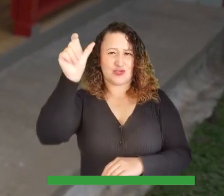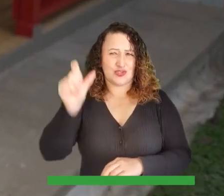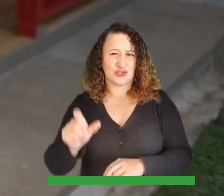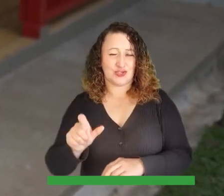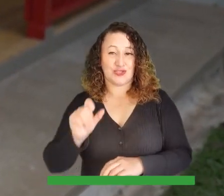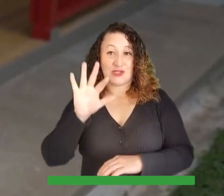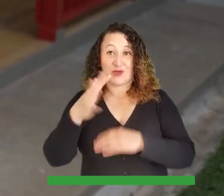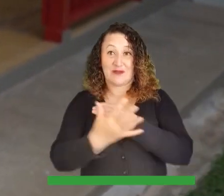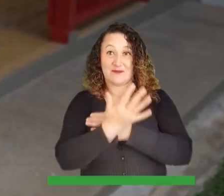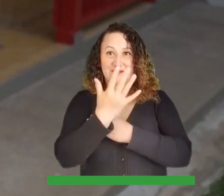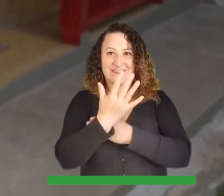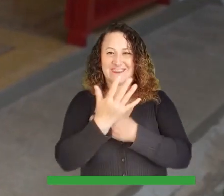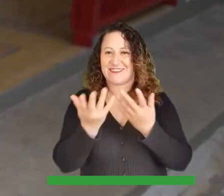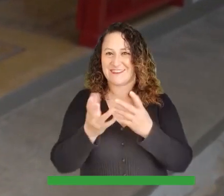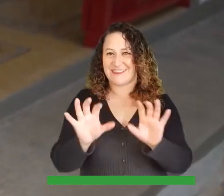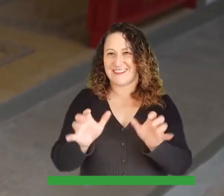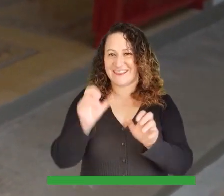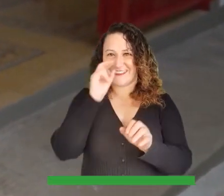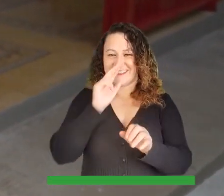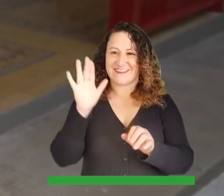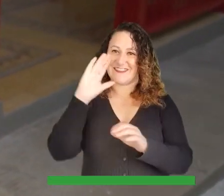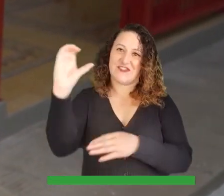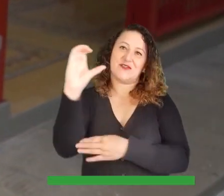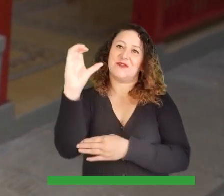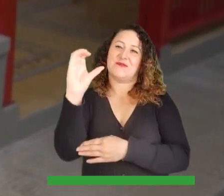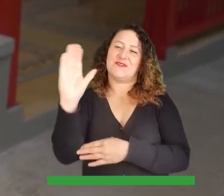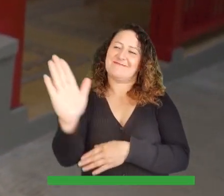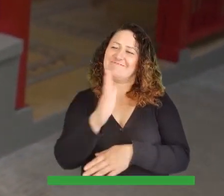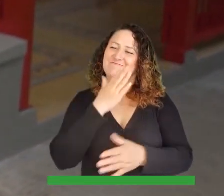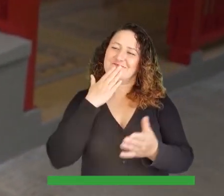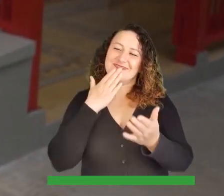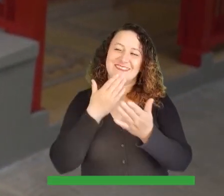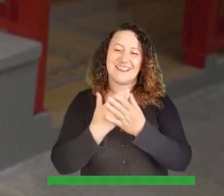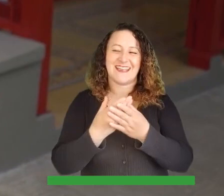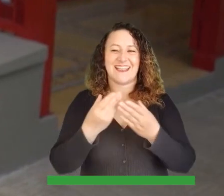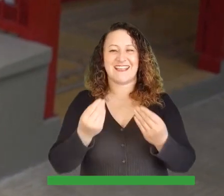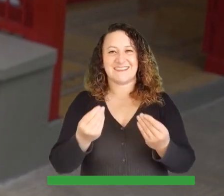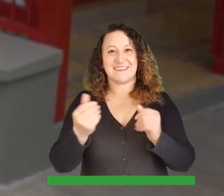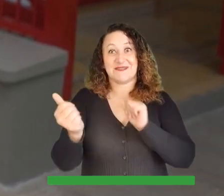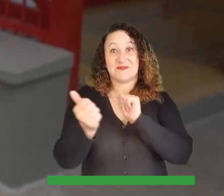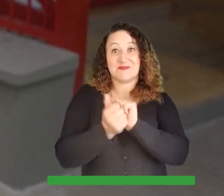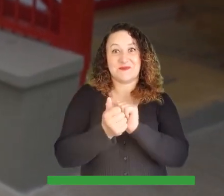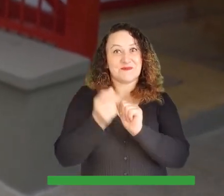las 5 de la mañana por las frecuencias de la Radio Nacional de Colombia. A ustedes, como siempre, gracias por